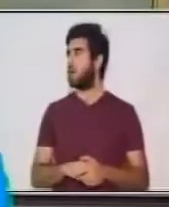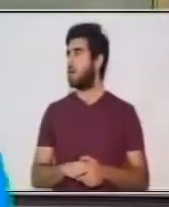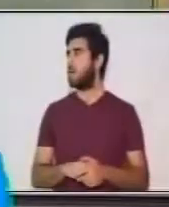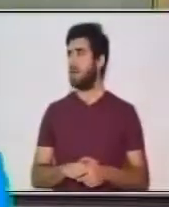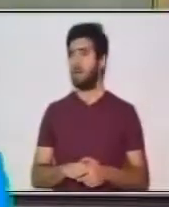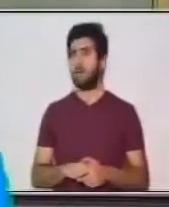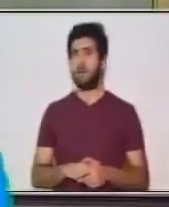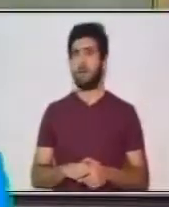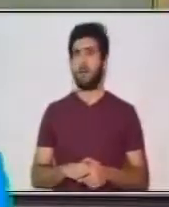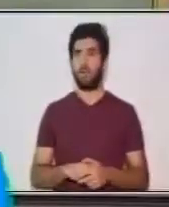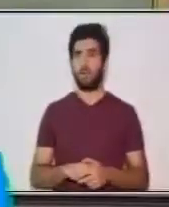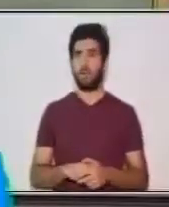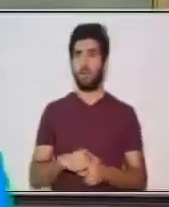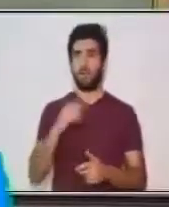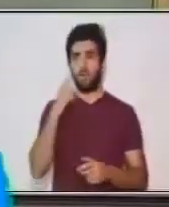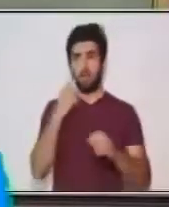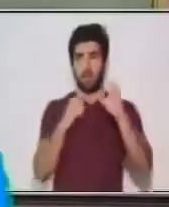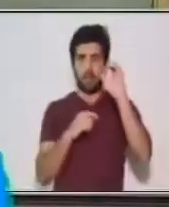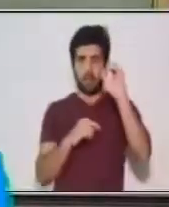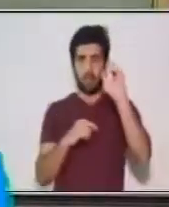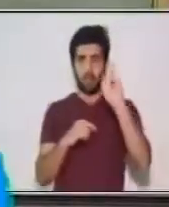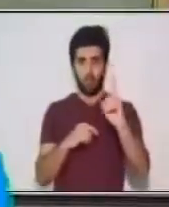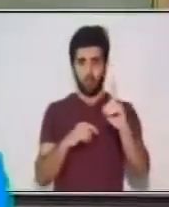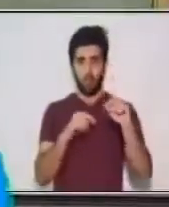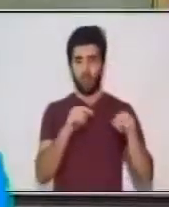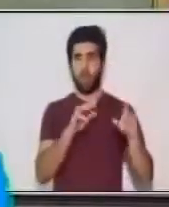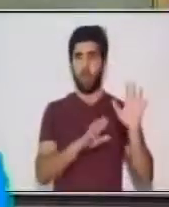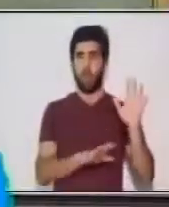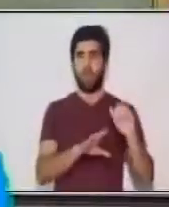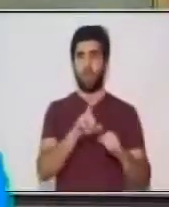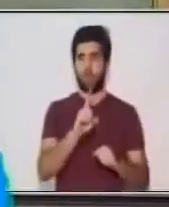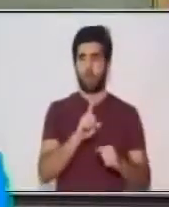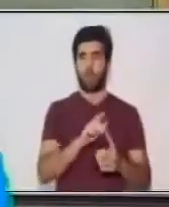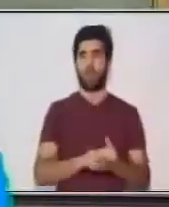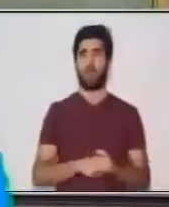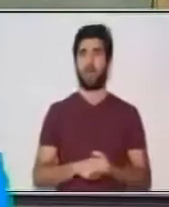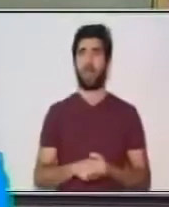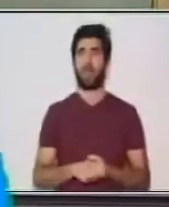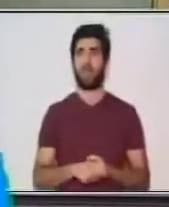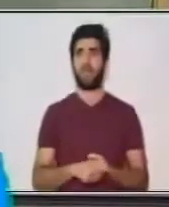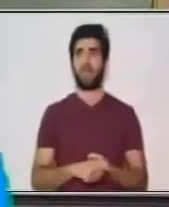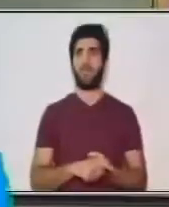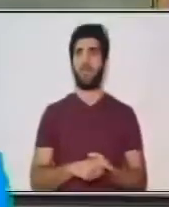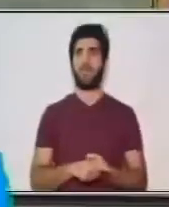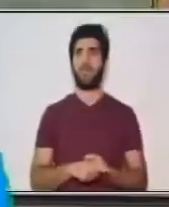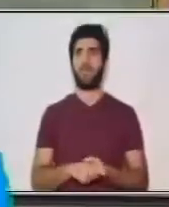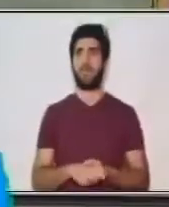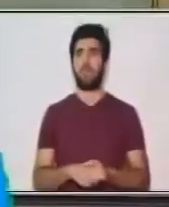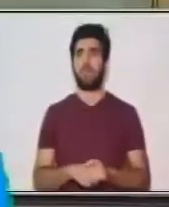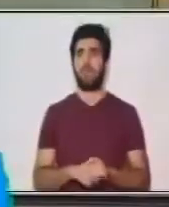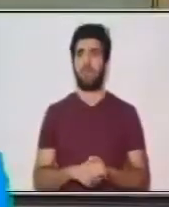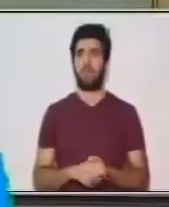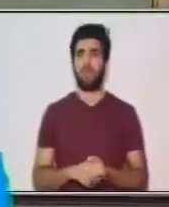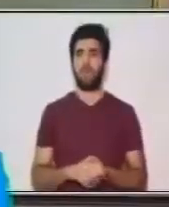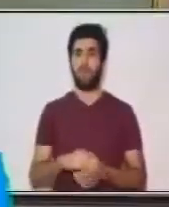Ahora miren, tenemos un 0, un 1, un 12. ¿Cuál sería el número que nos